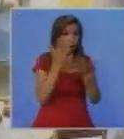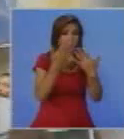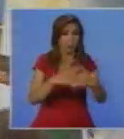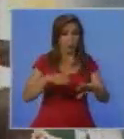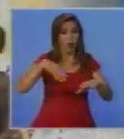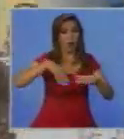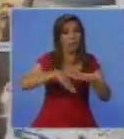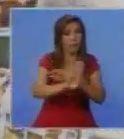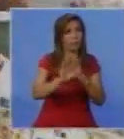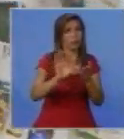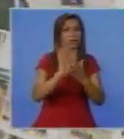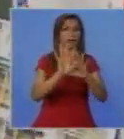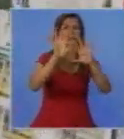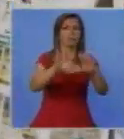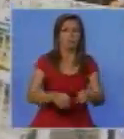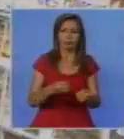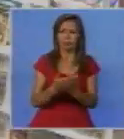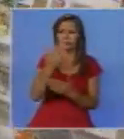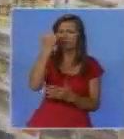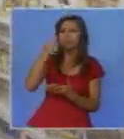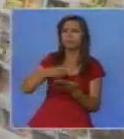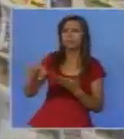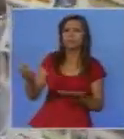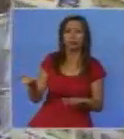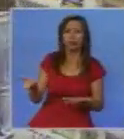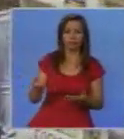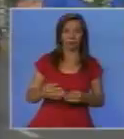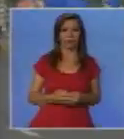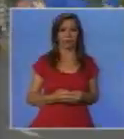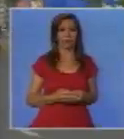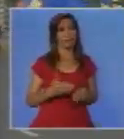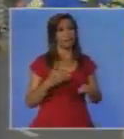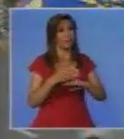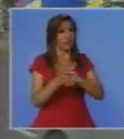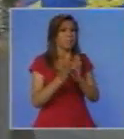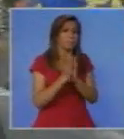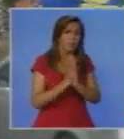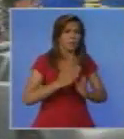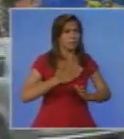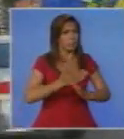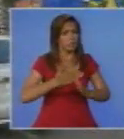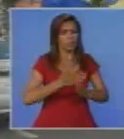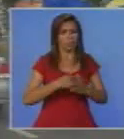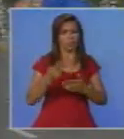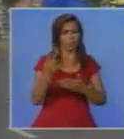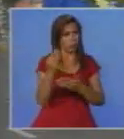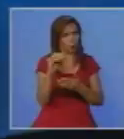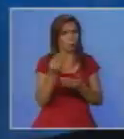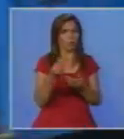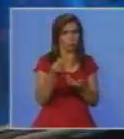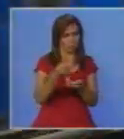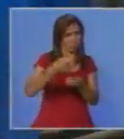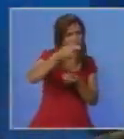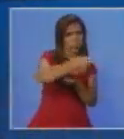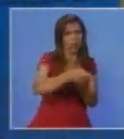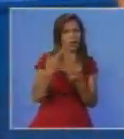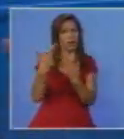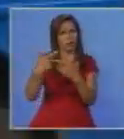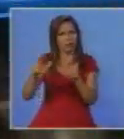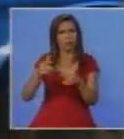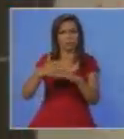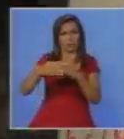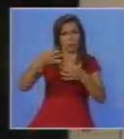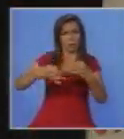jueza Daniela Mayorga otorgue fianza a los detenidos, pero se les negó. La jueza argumenta que la caución no procede cuando entre las víctimas